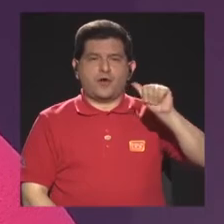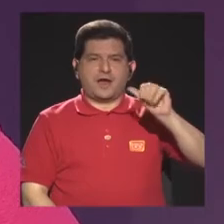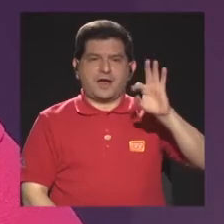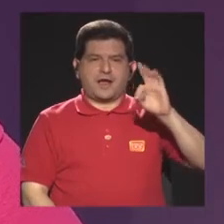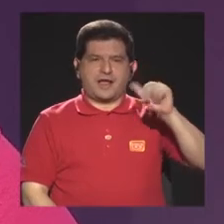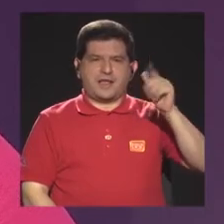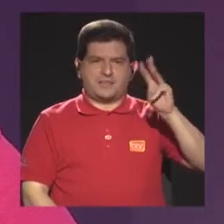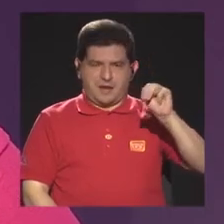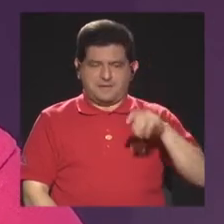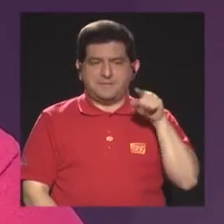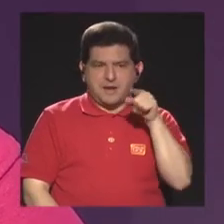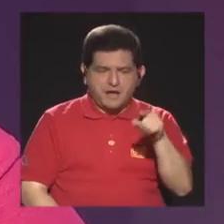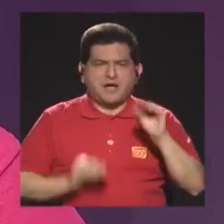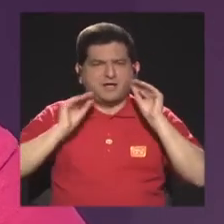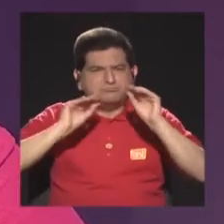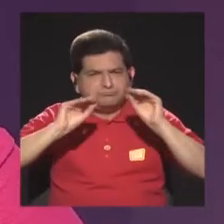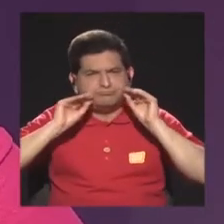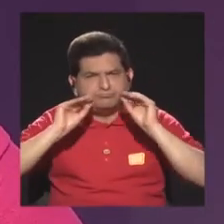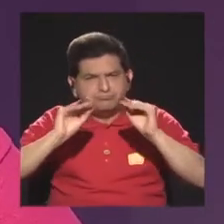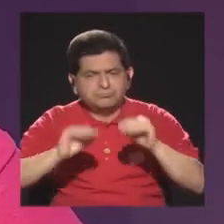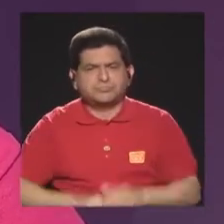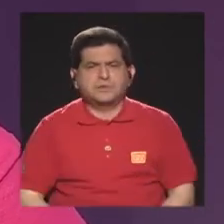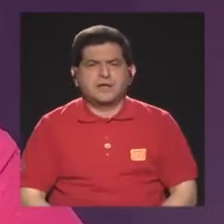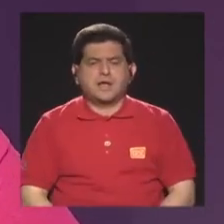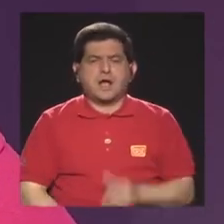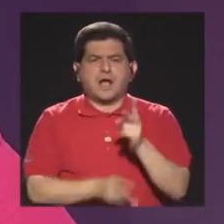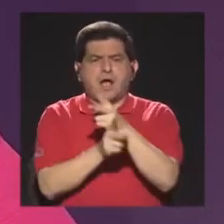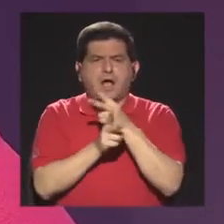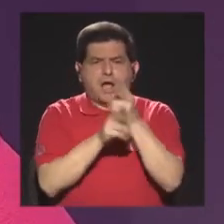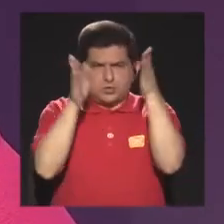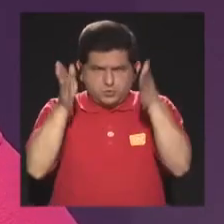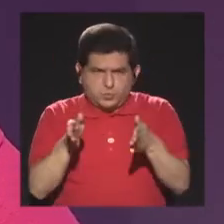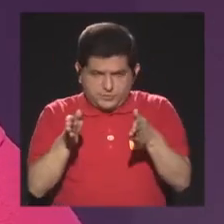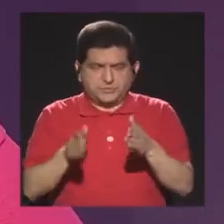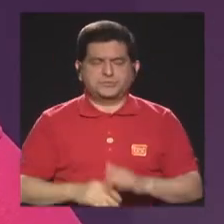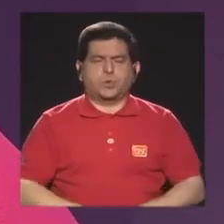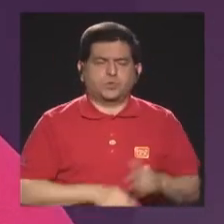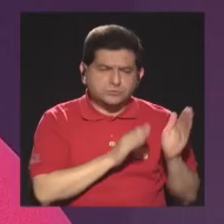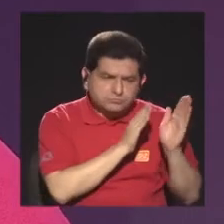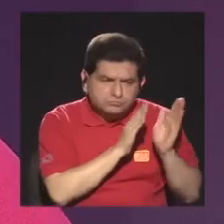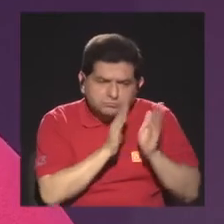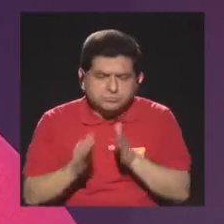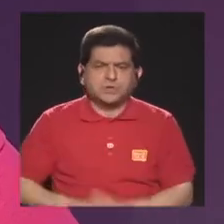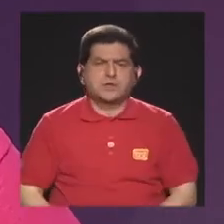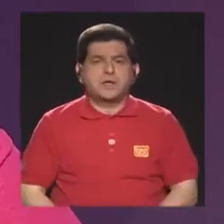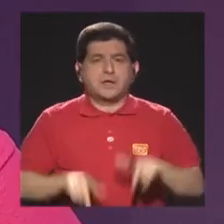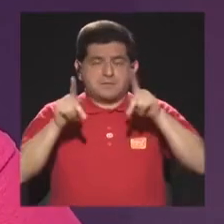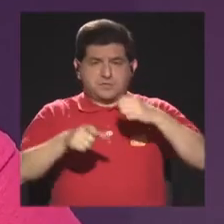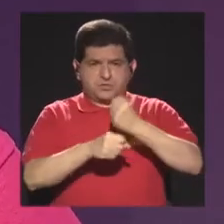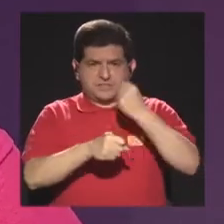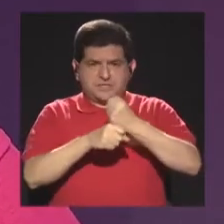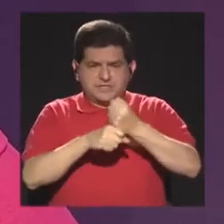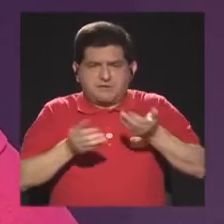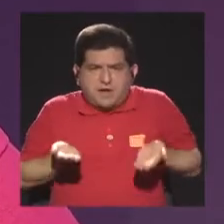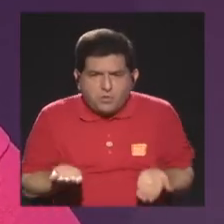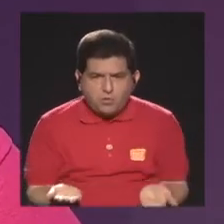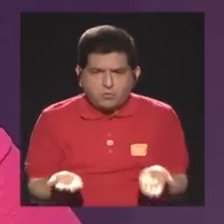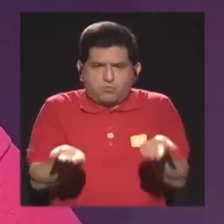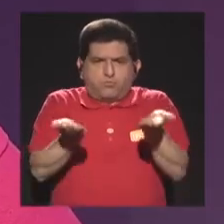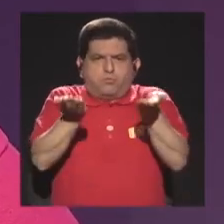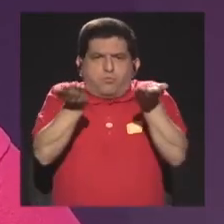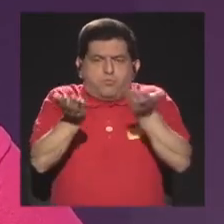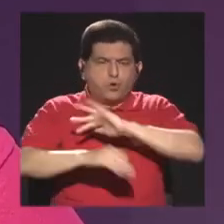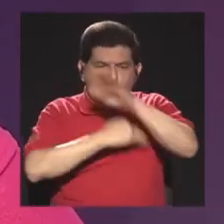Y ahí te enseñan a preparar a supervisores, operadores de montacarga, o sea,